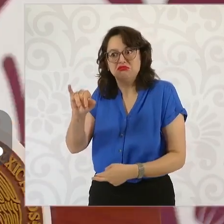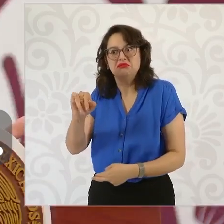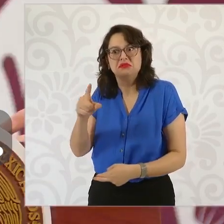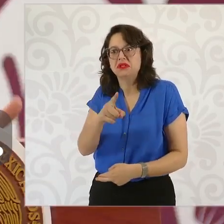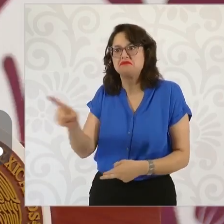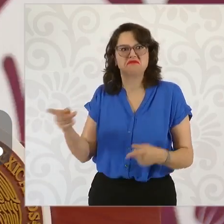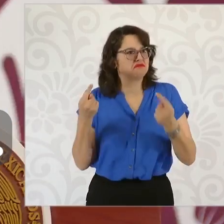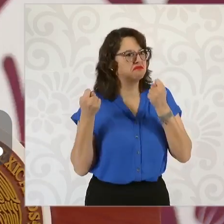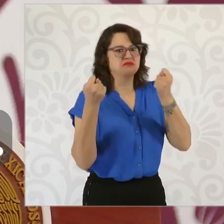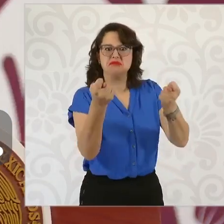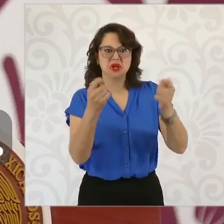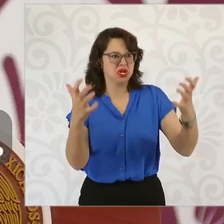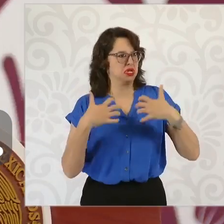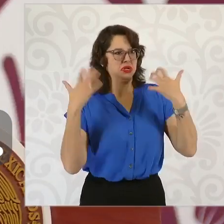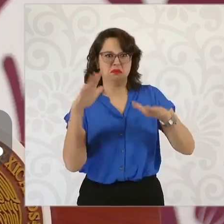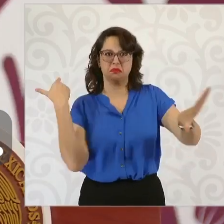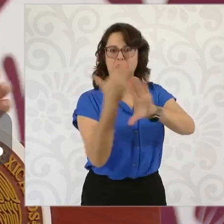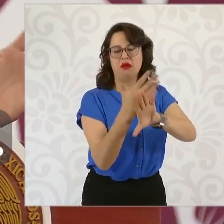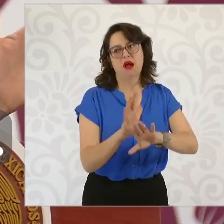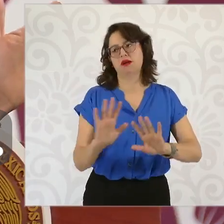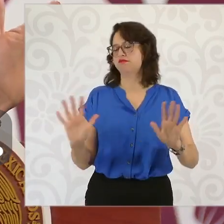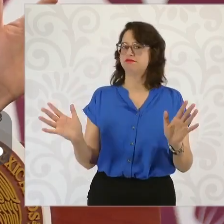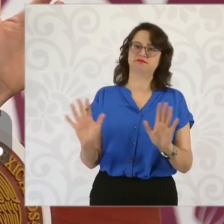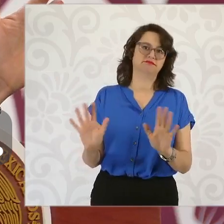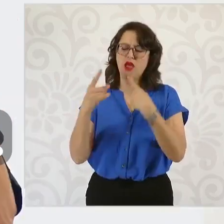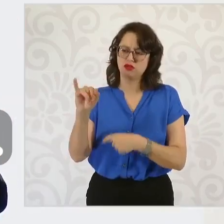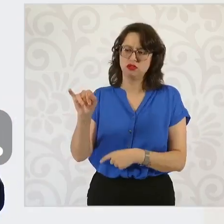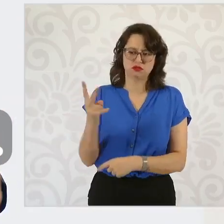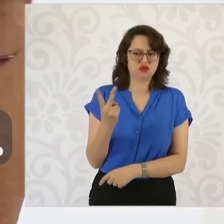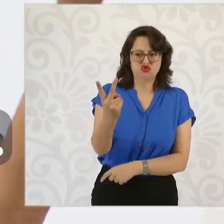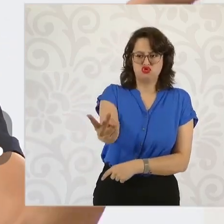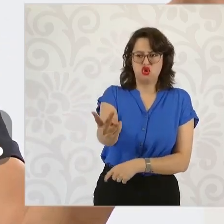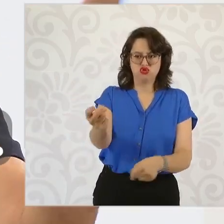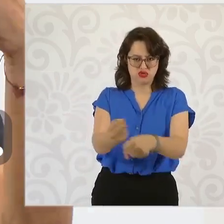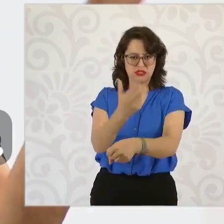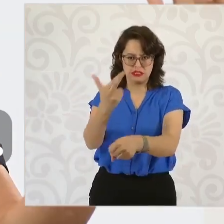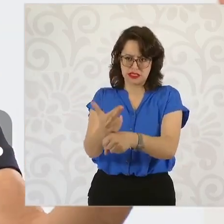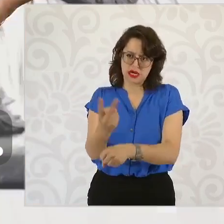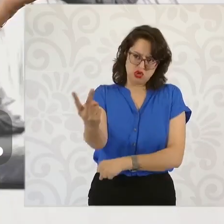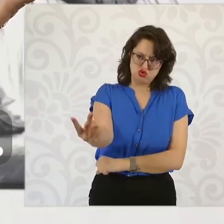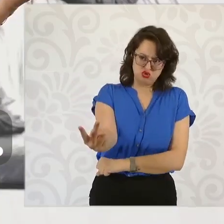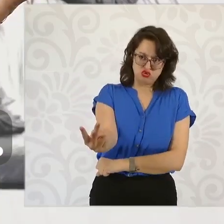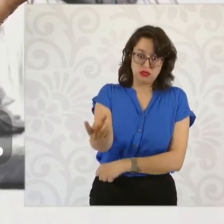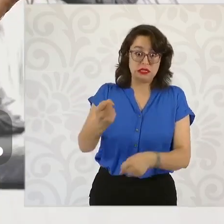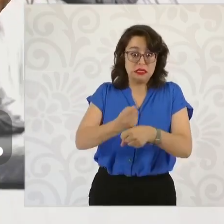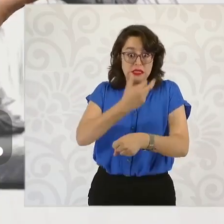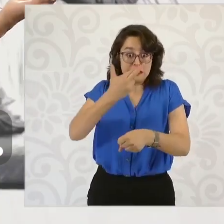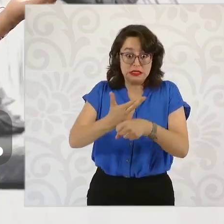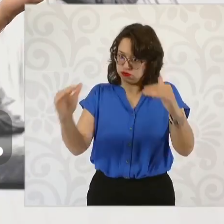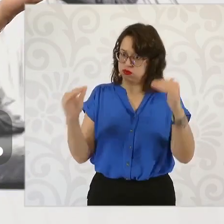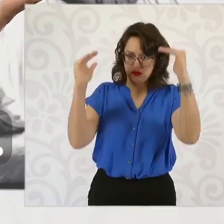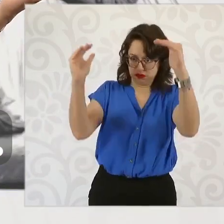que no están bien. Entonces el diálogo sigue abierto, al nivel más alto, porque es la secretaria de